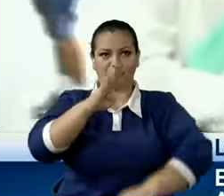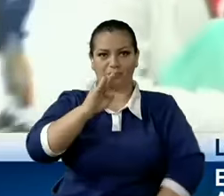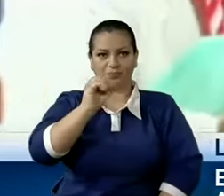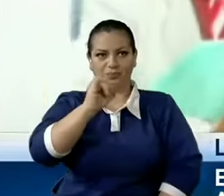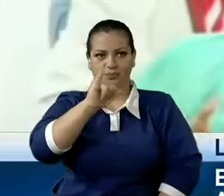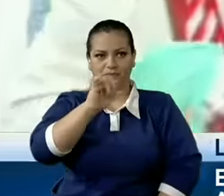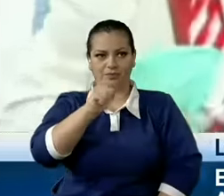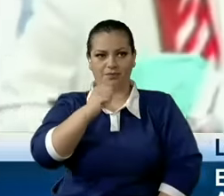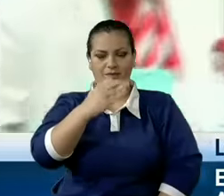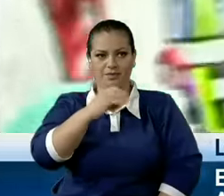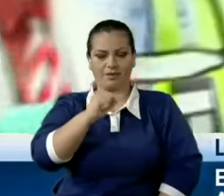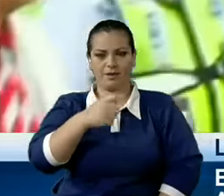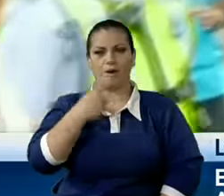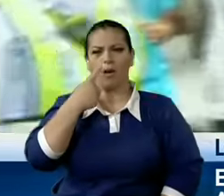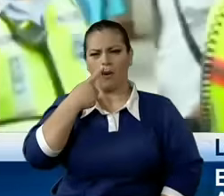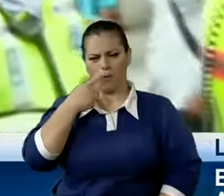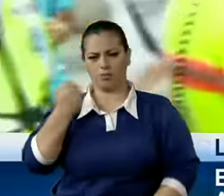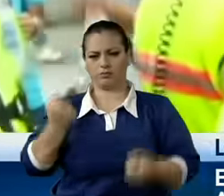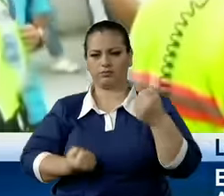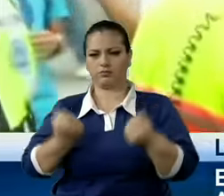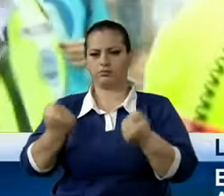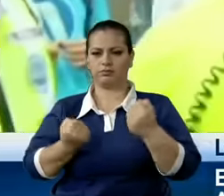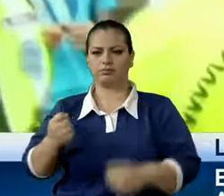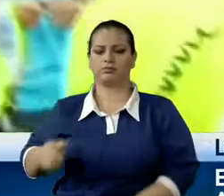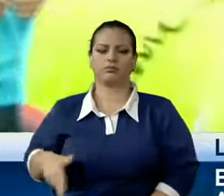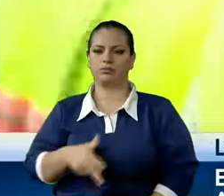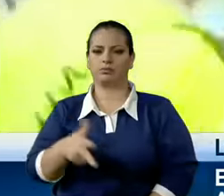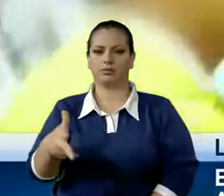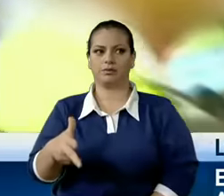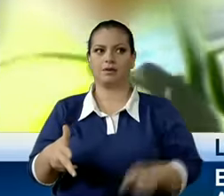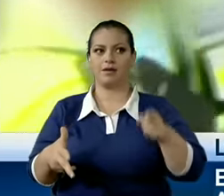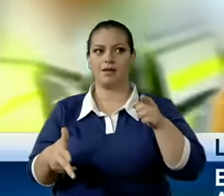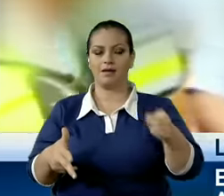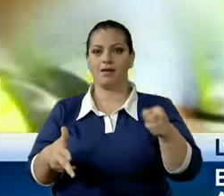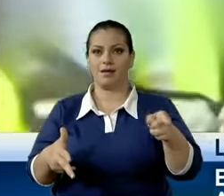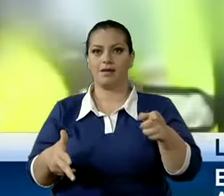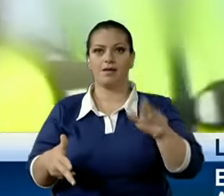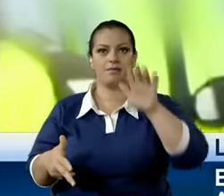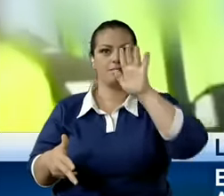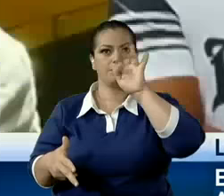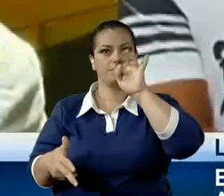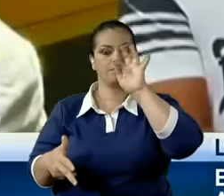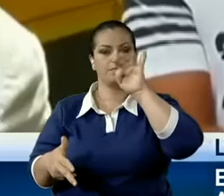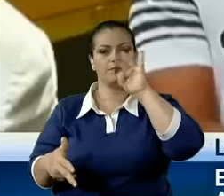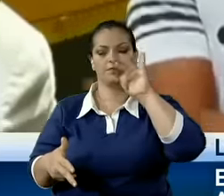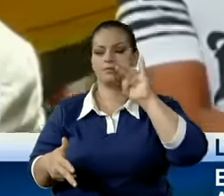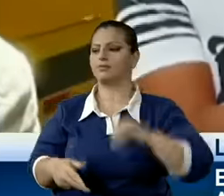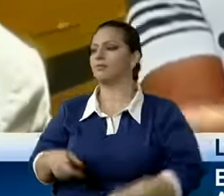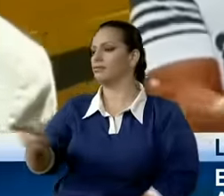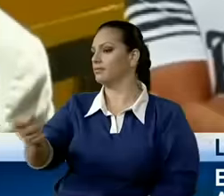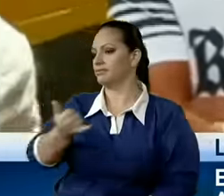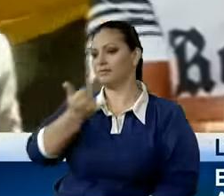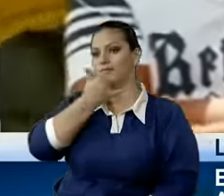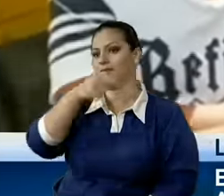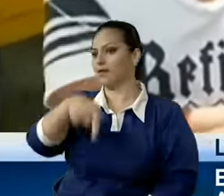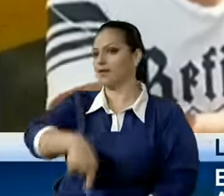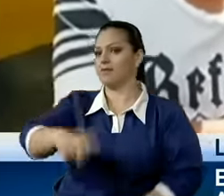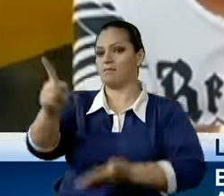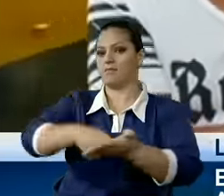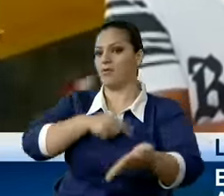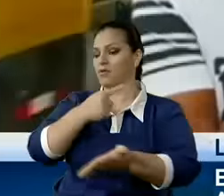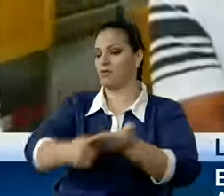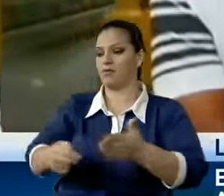dos citaciones a este conductor. Que yo una cuadra atrás he tomado un pasajero. ¿Y ha hecho eso? Definitivamente, yo venía en mi carro